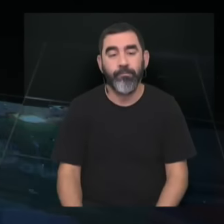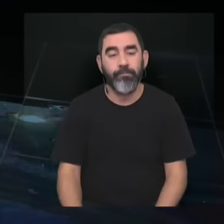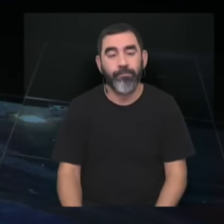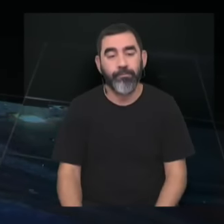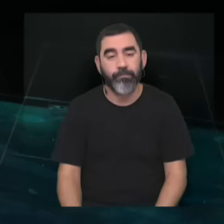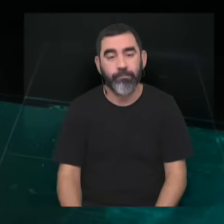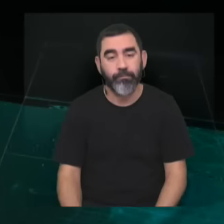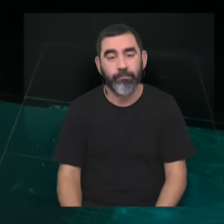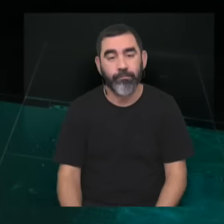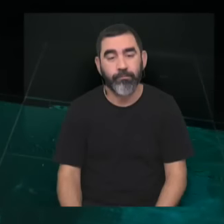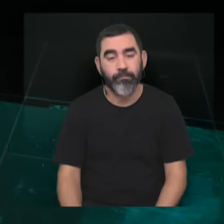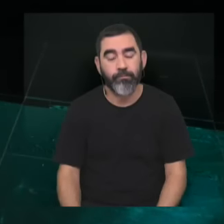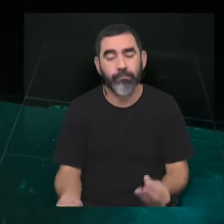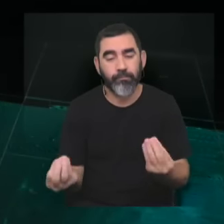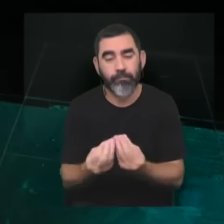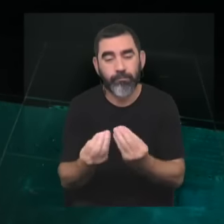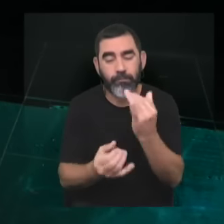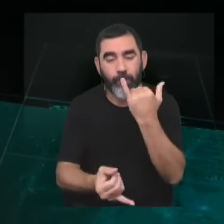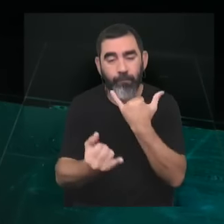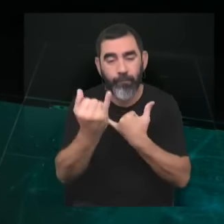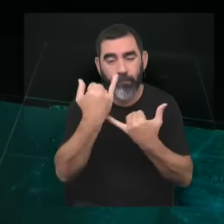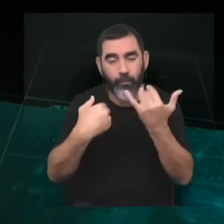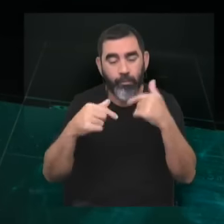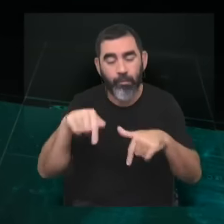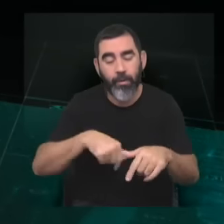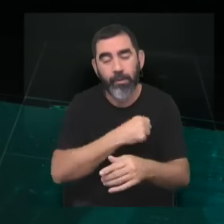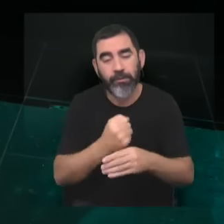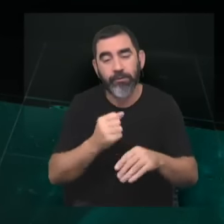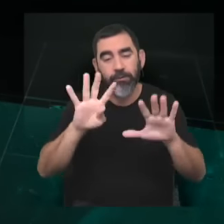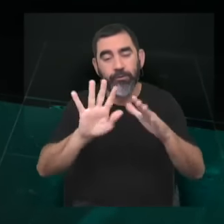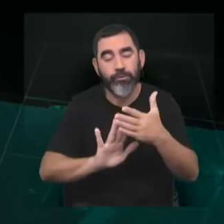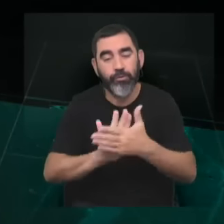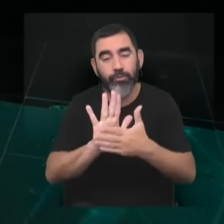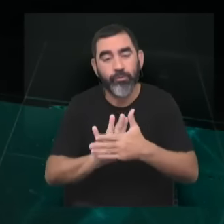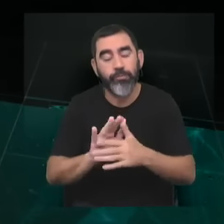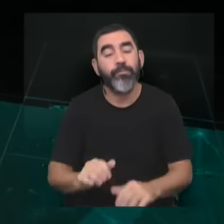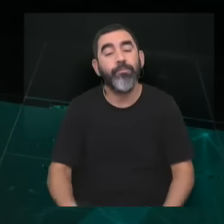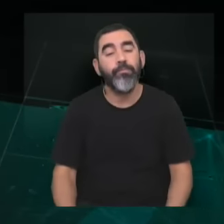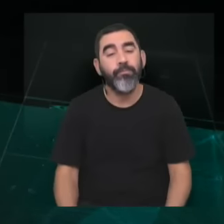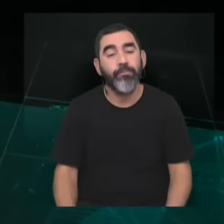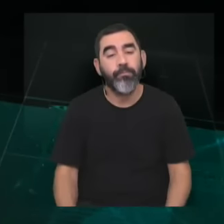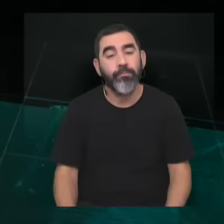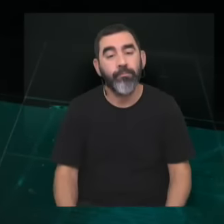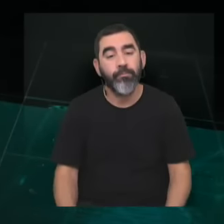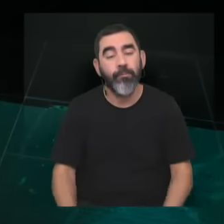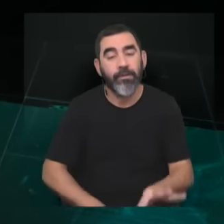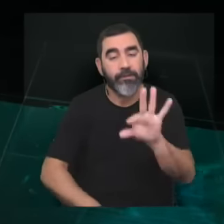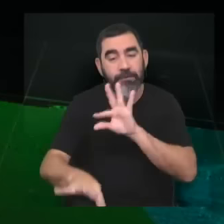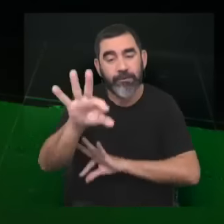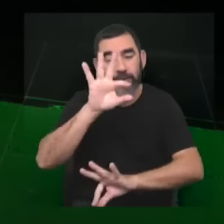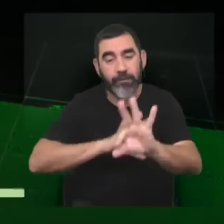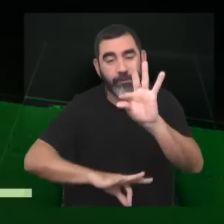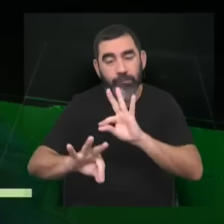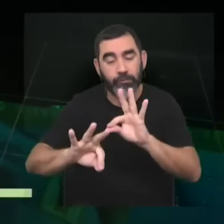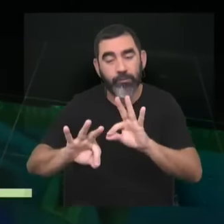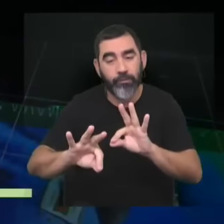meteorología muchos temos para compartir dijimos tenemos hasta las 9 de la mañana decirles que bueno la Celeste de Marcelo bielsa como